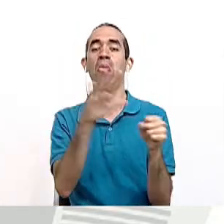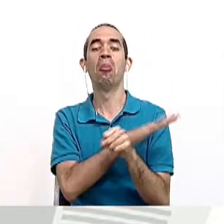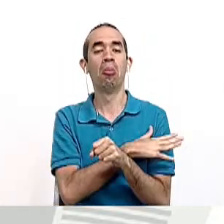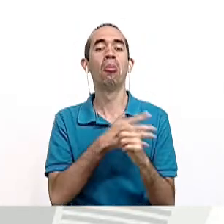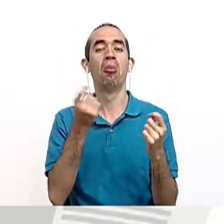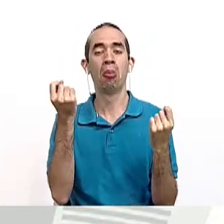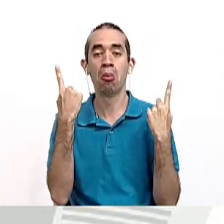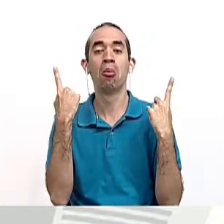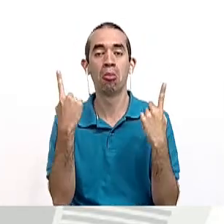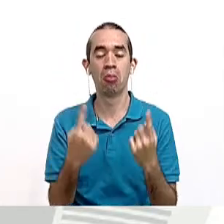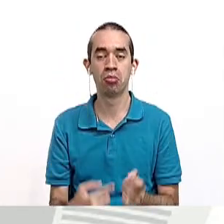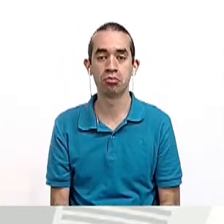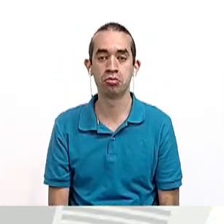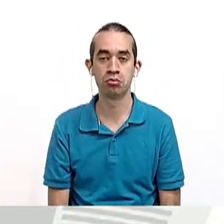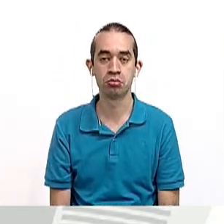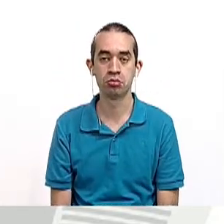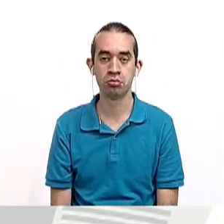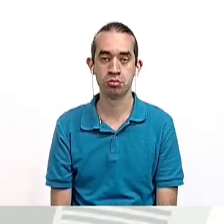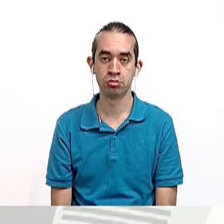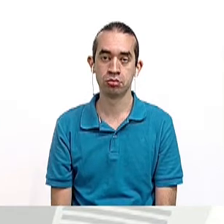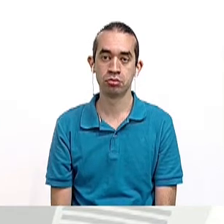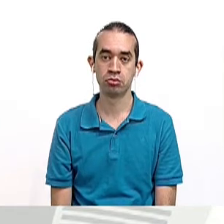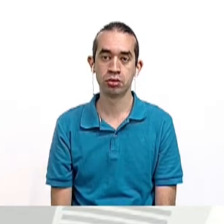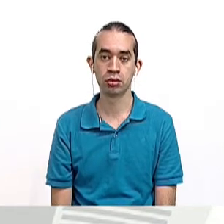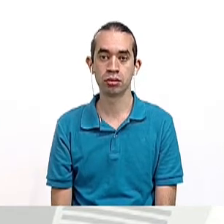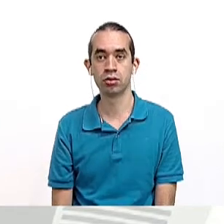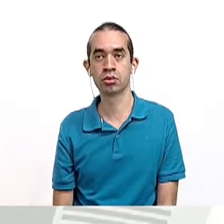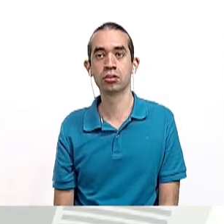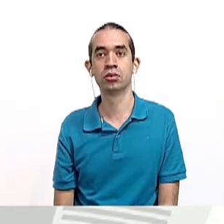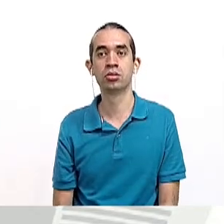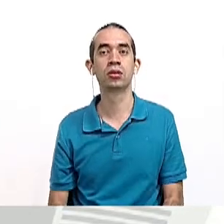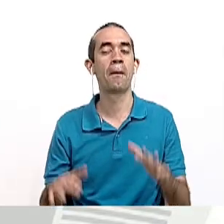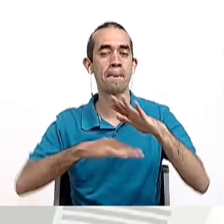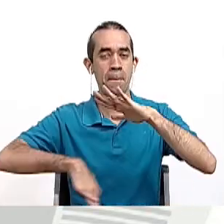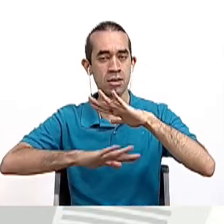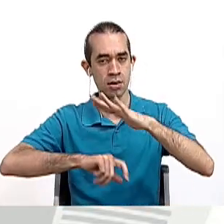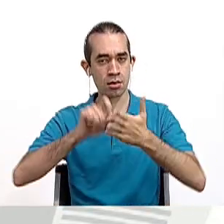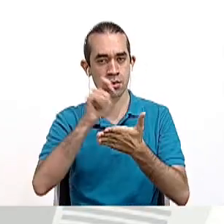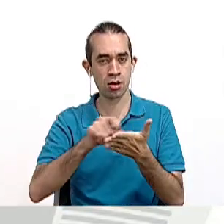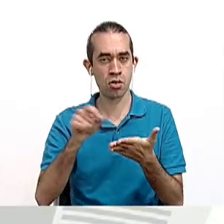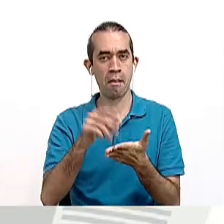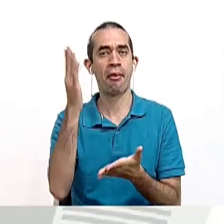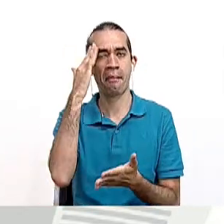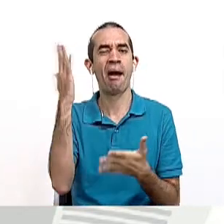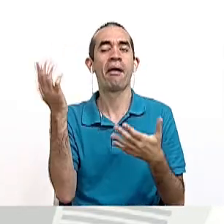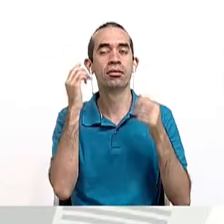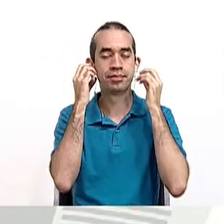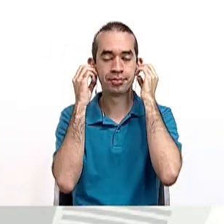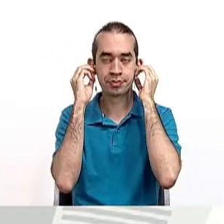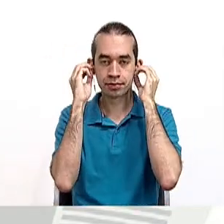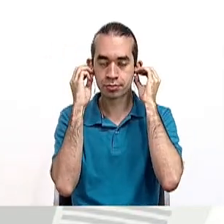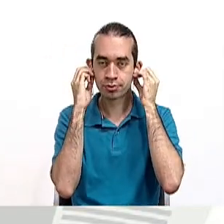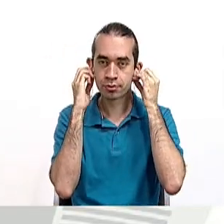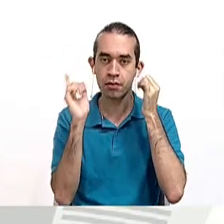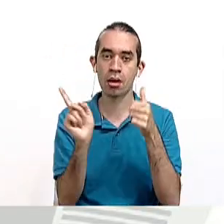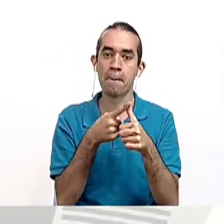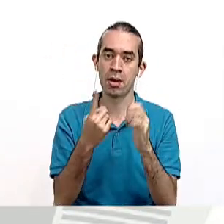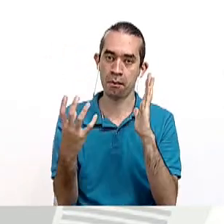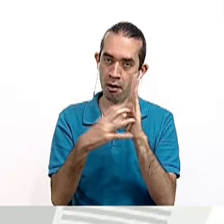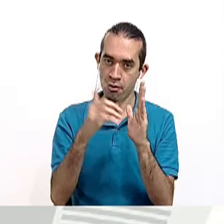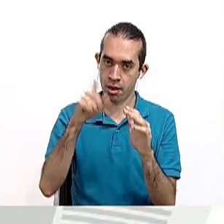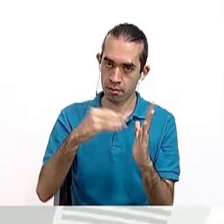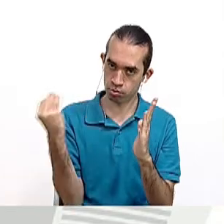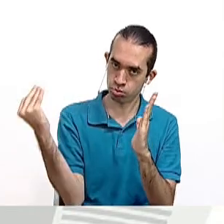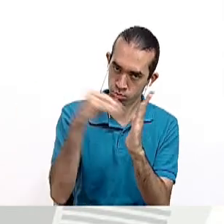párrafo. Por eso se utilizan las preguntas básicas. En el primer párrafo se responde a